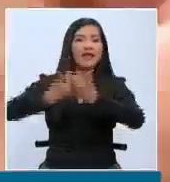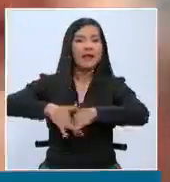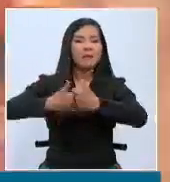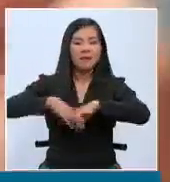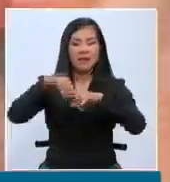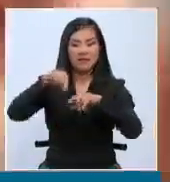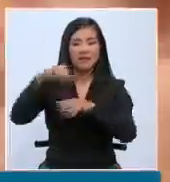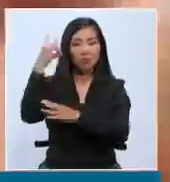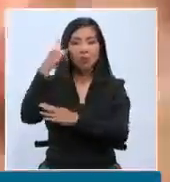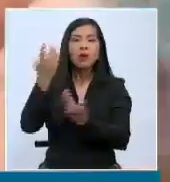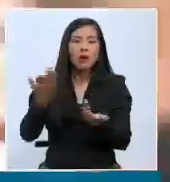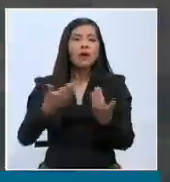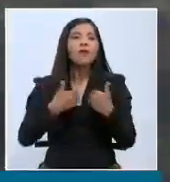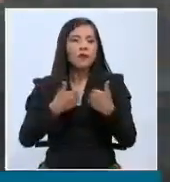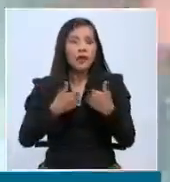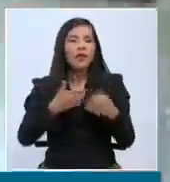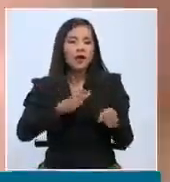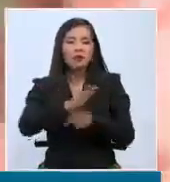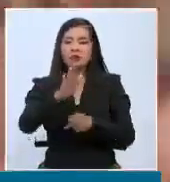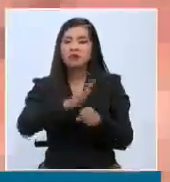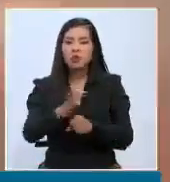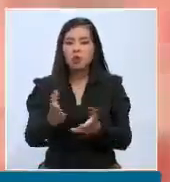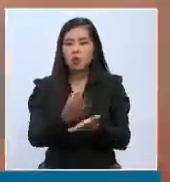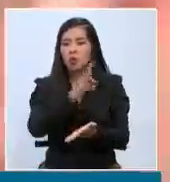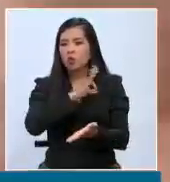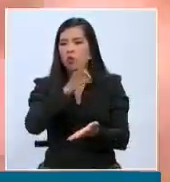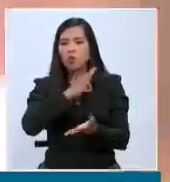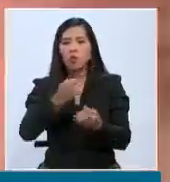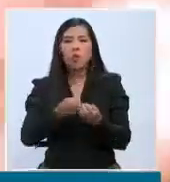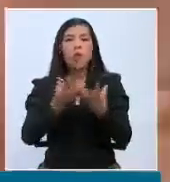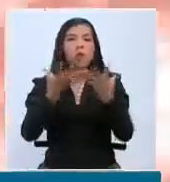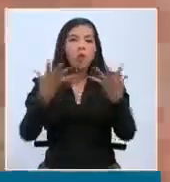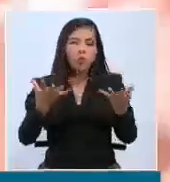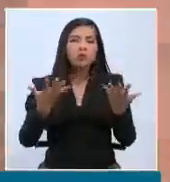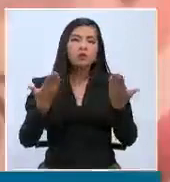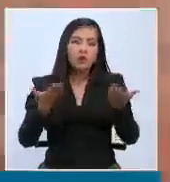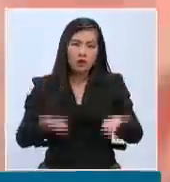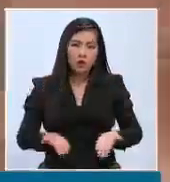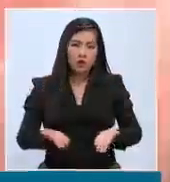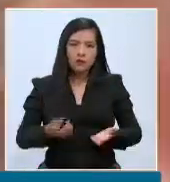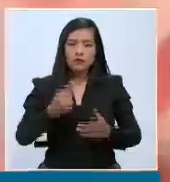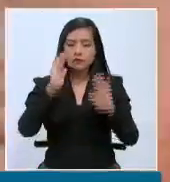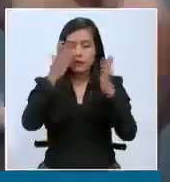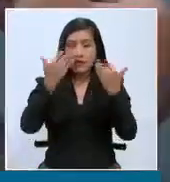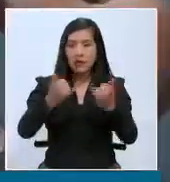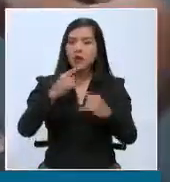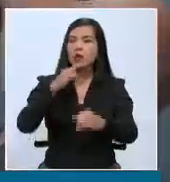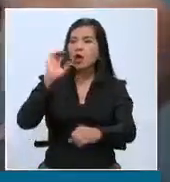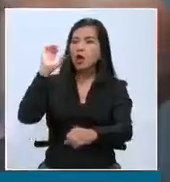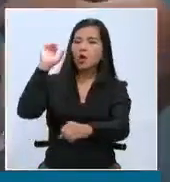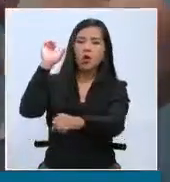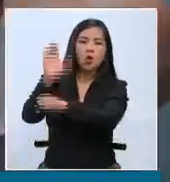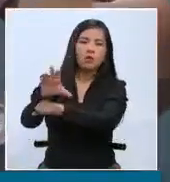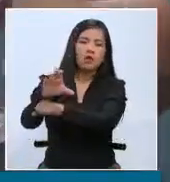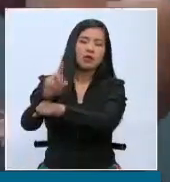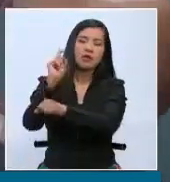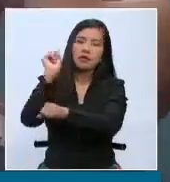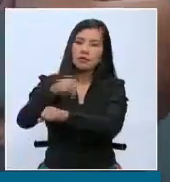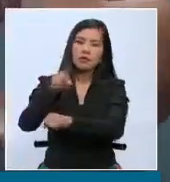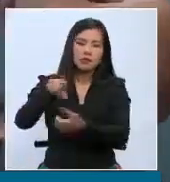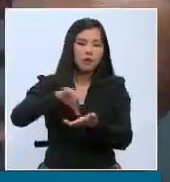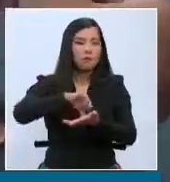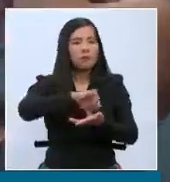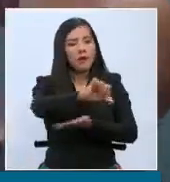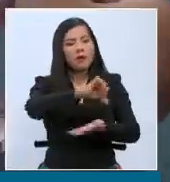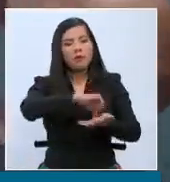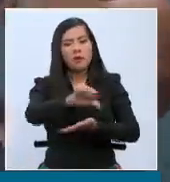bolivianos están teniendo superganancias en este periodo, y eso los obliga necesariamente a pagar